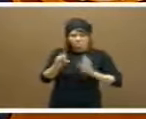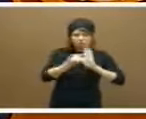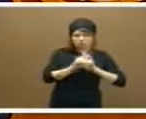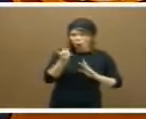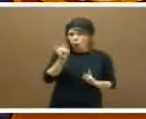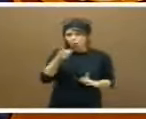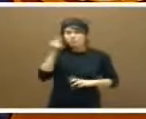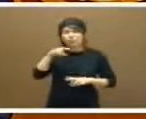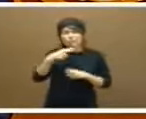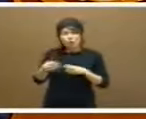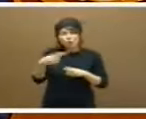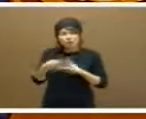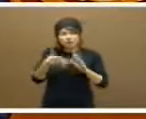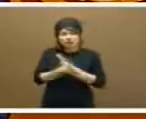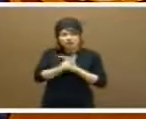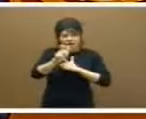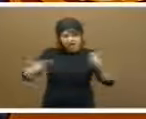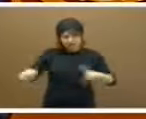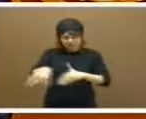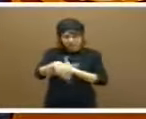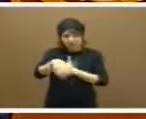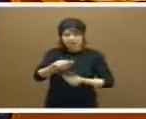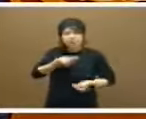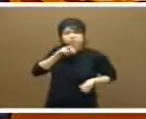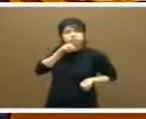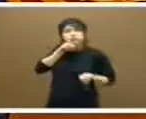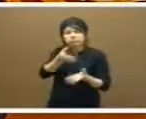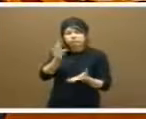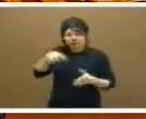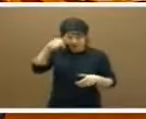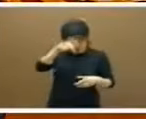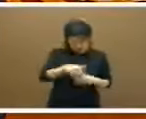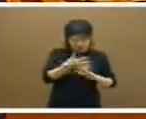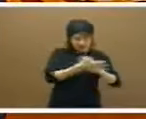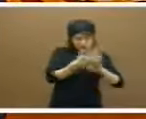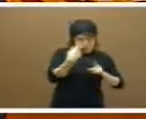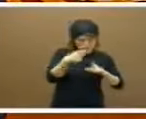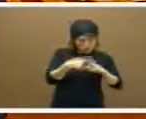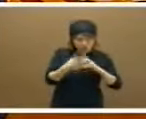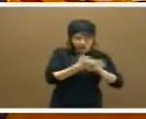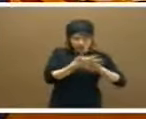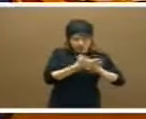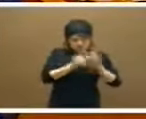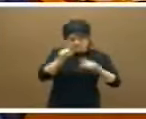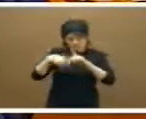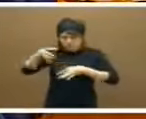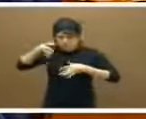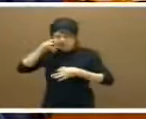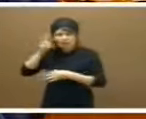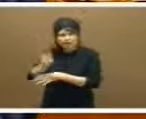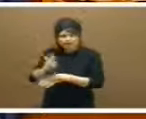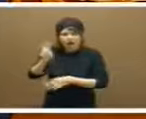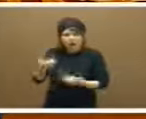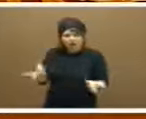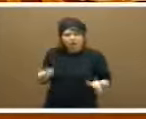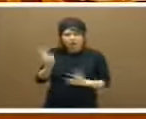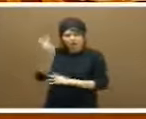la política es trasladar a la gente de la calle que esto de aquí dentro y lo que se habla aquí dentro sirve realmente para algo y